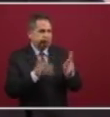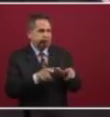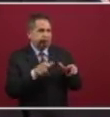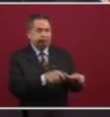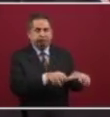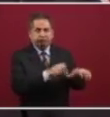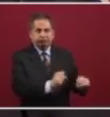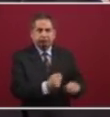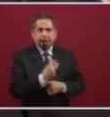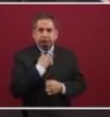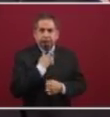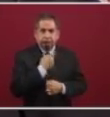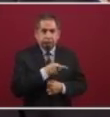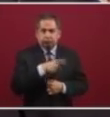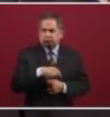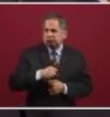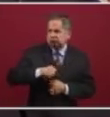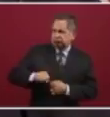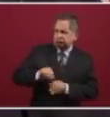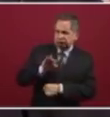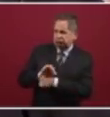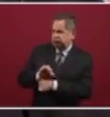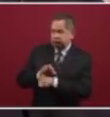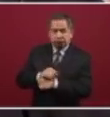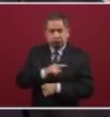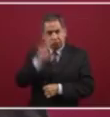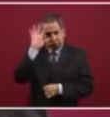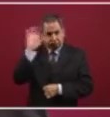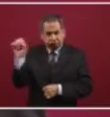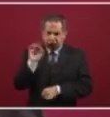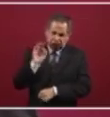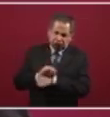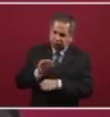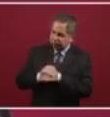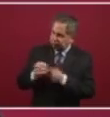gente defendió a Morelos